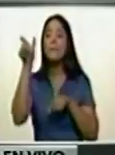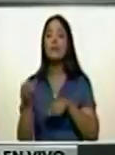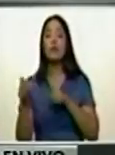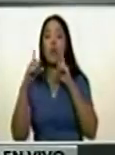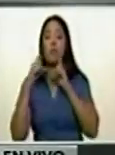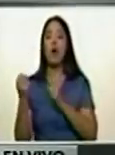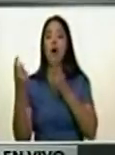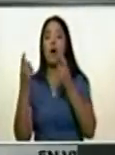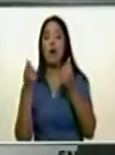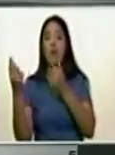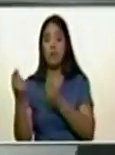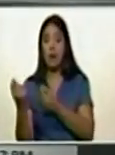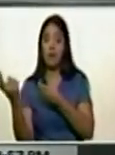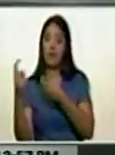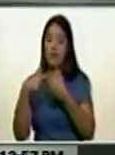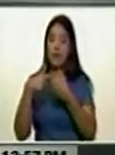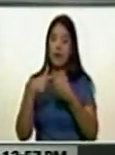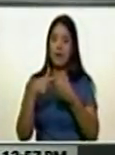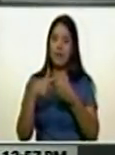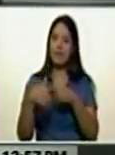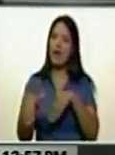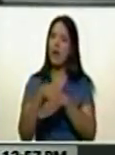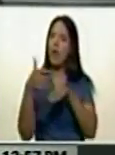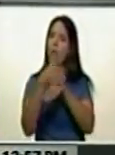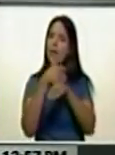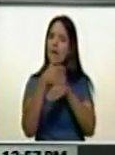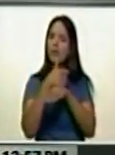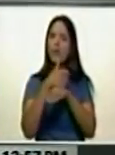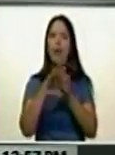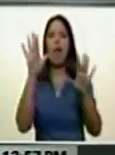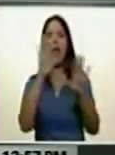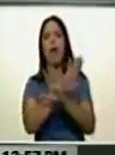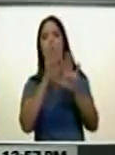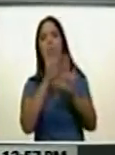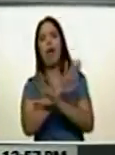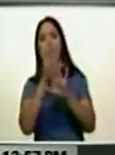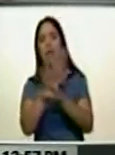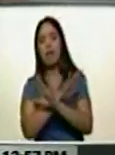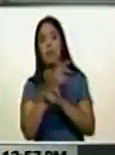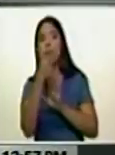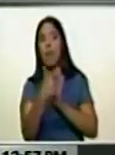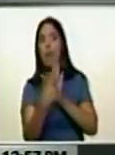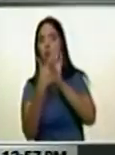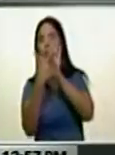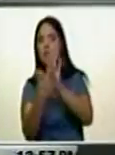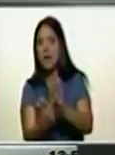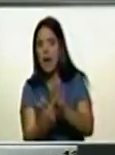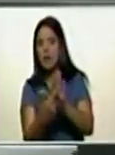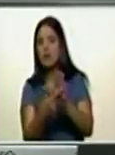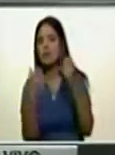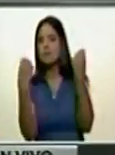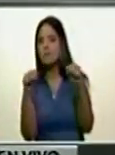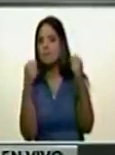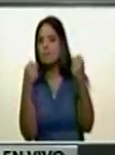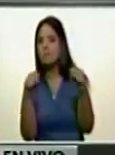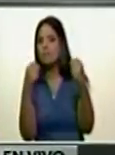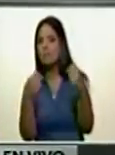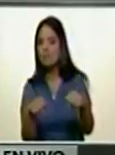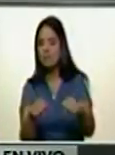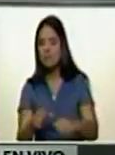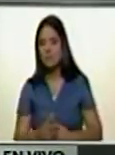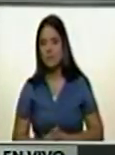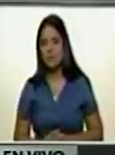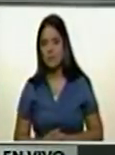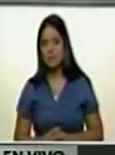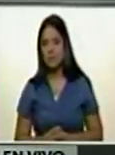fue del gabinete de Carlos Andrés Pérez, que fue de los que diseñaron y de los que aplicaron el paquete